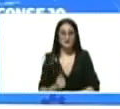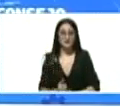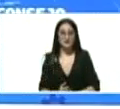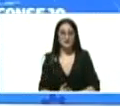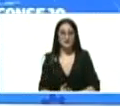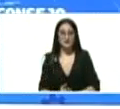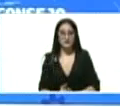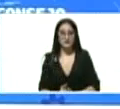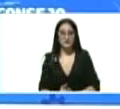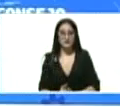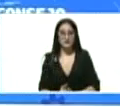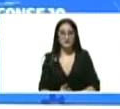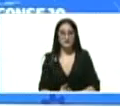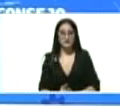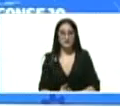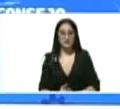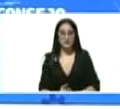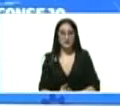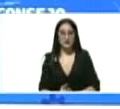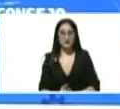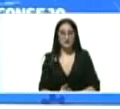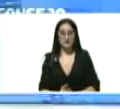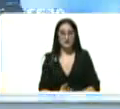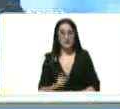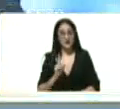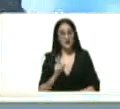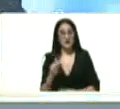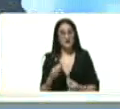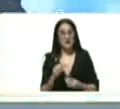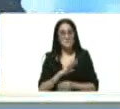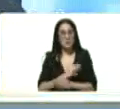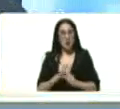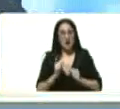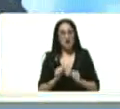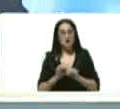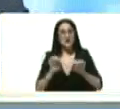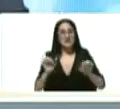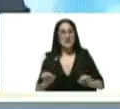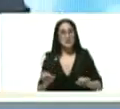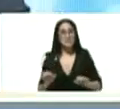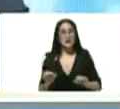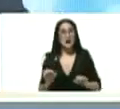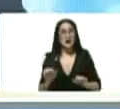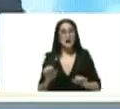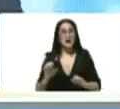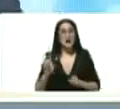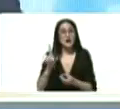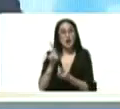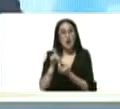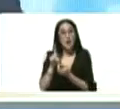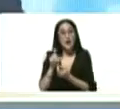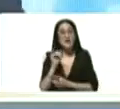Bueno, tenemos que construir un poderoso sistema tributario nacional